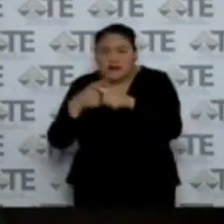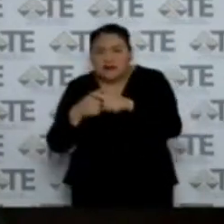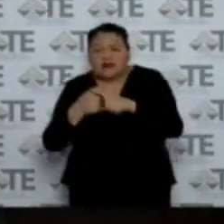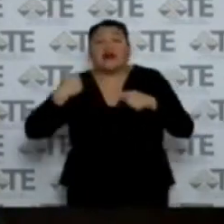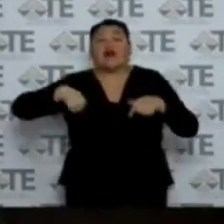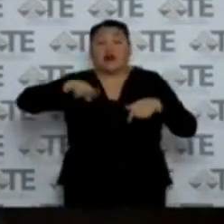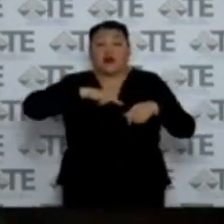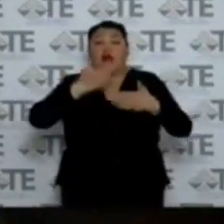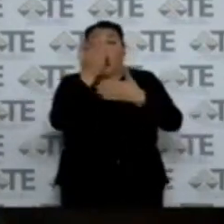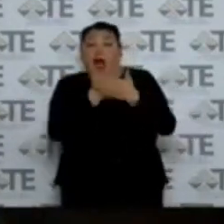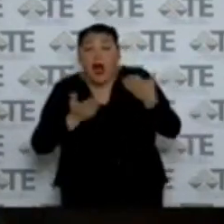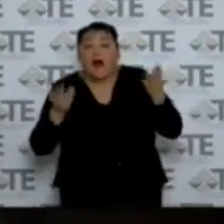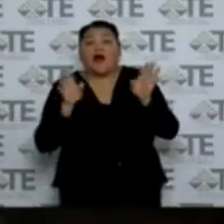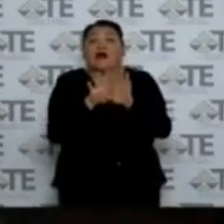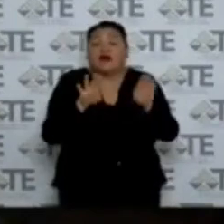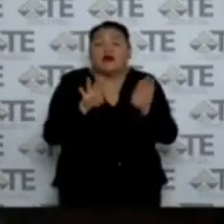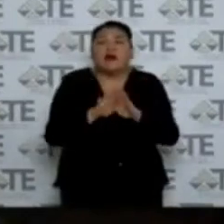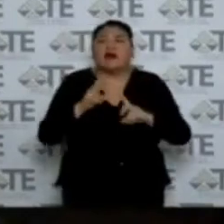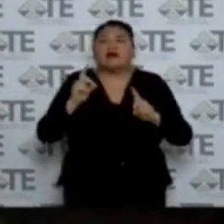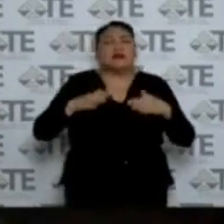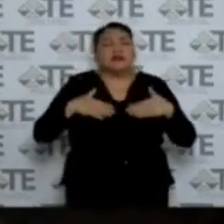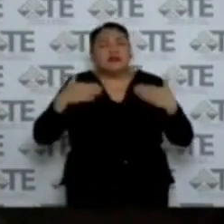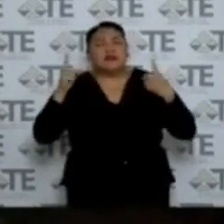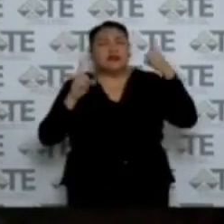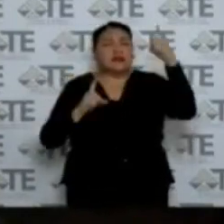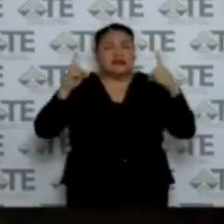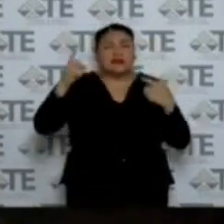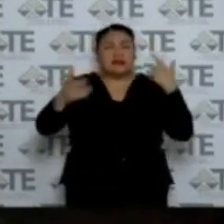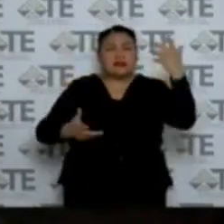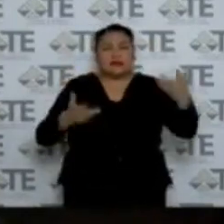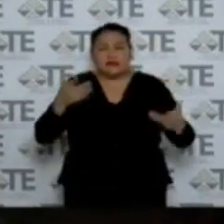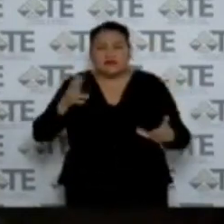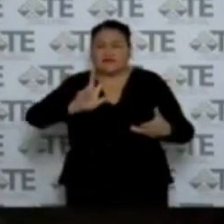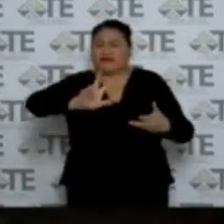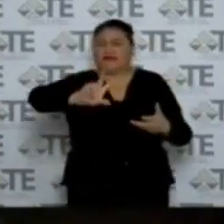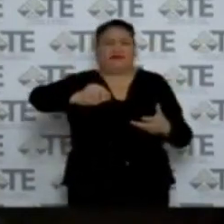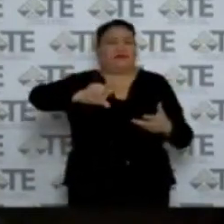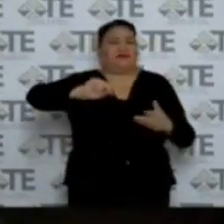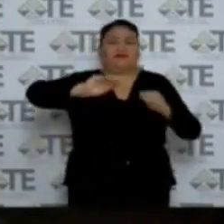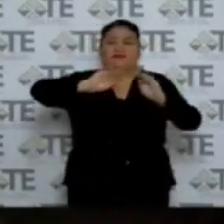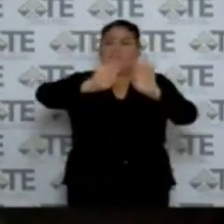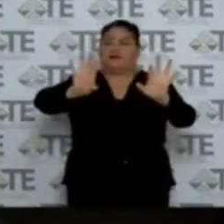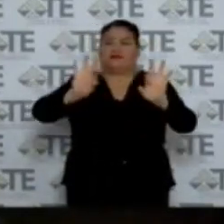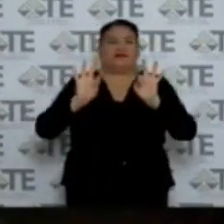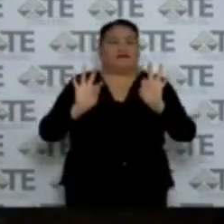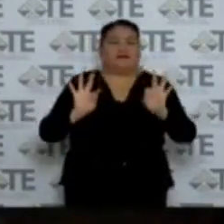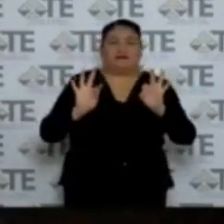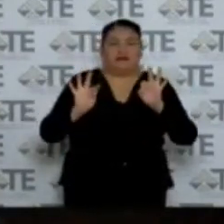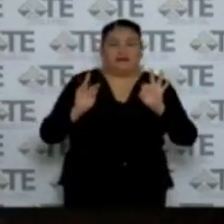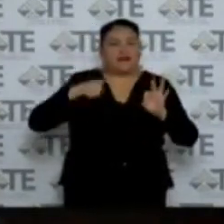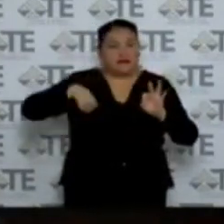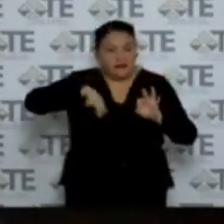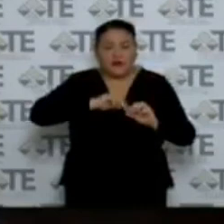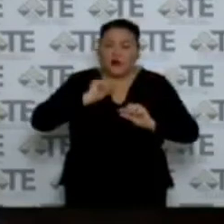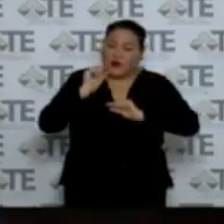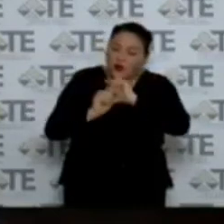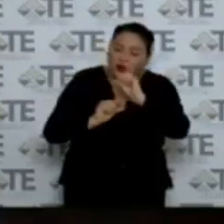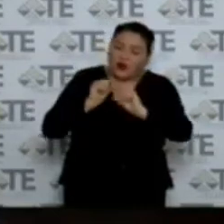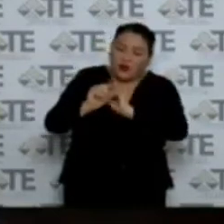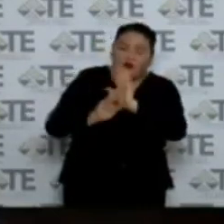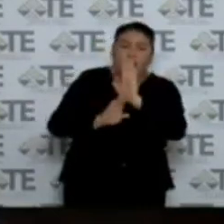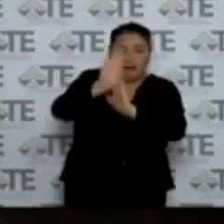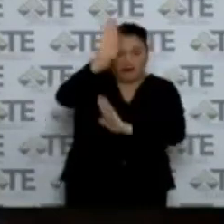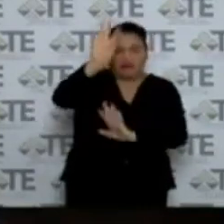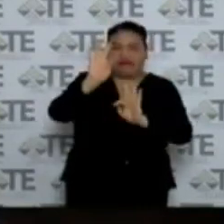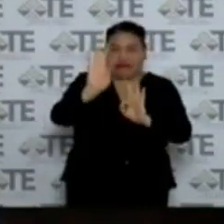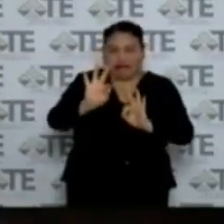tener confianza, tener claridad, que es lo que, repito, nos hace que avancemos y que avancemos bien.